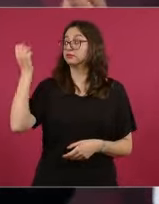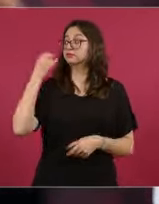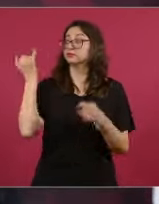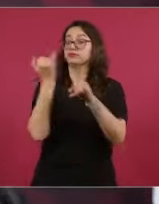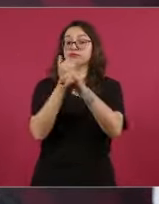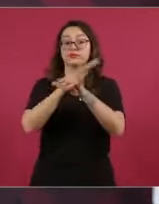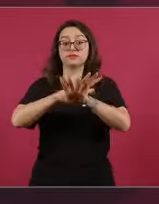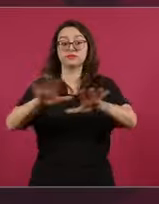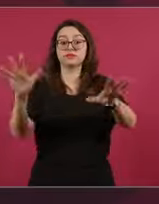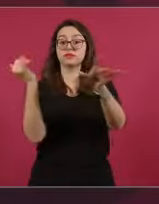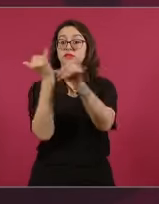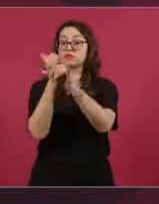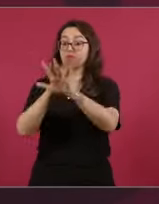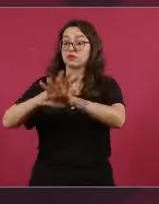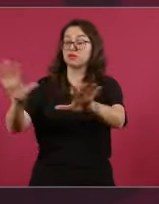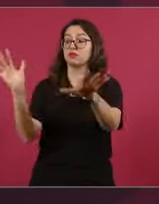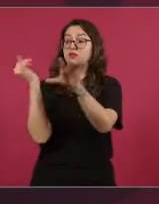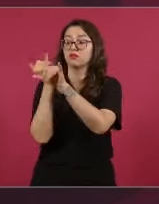de